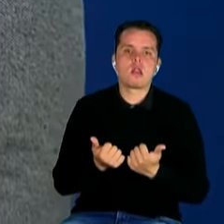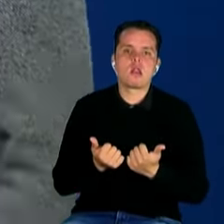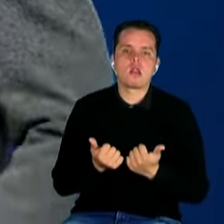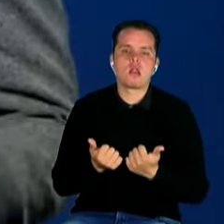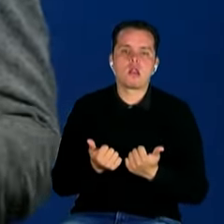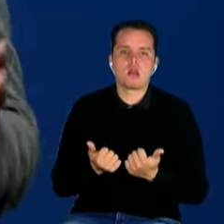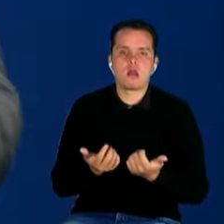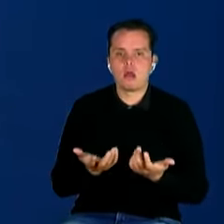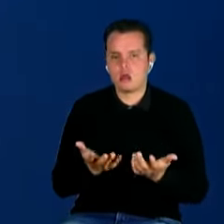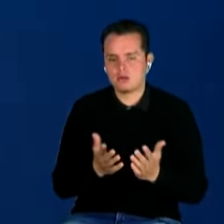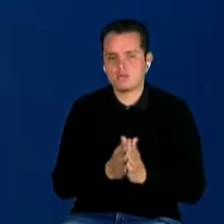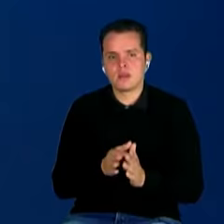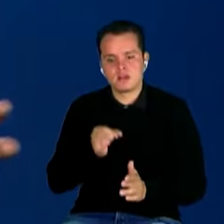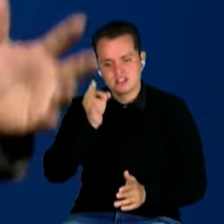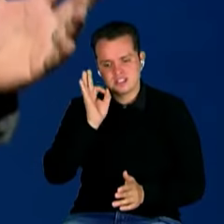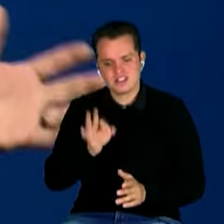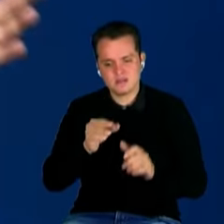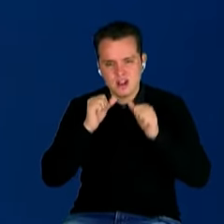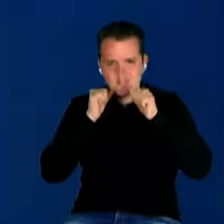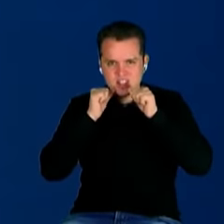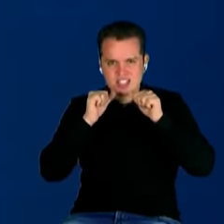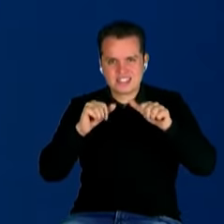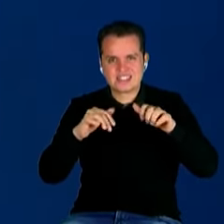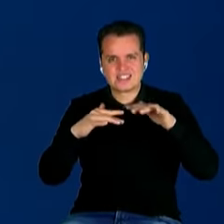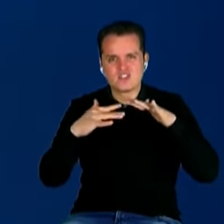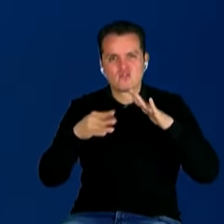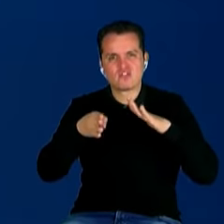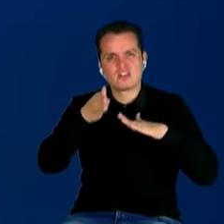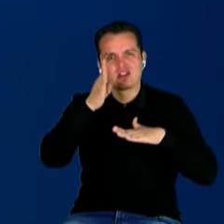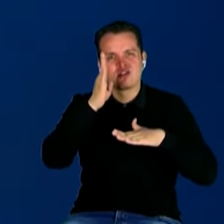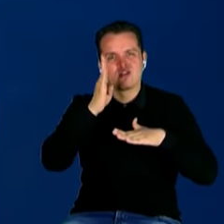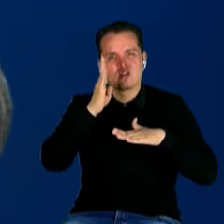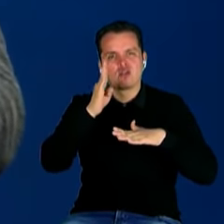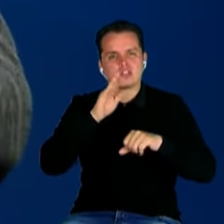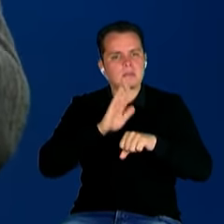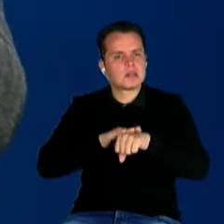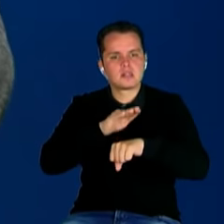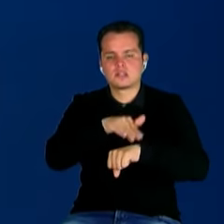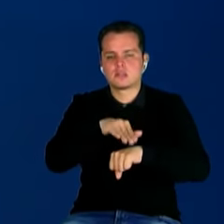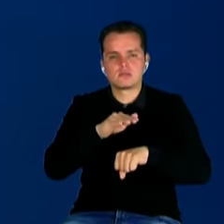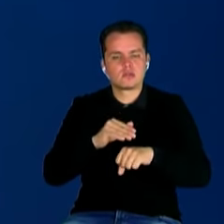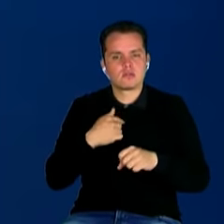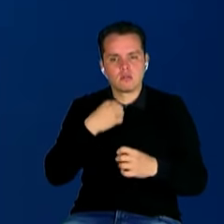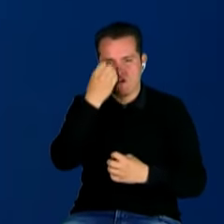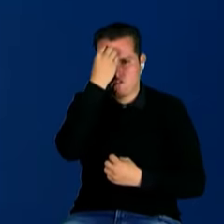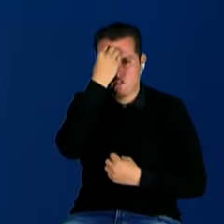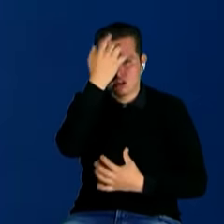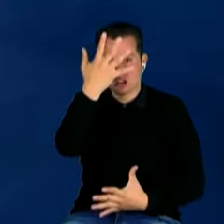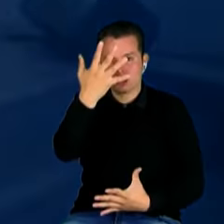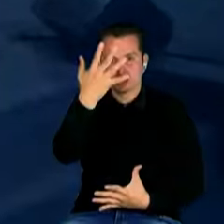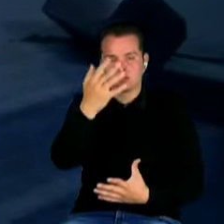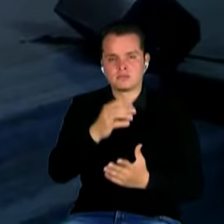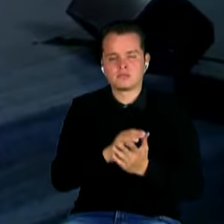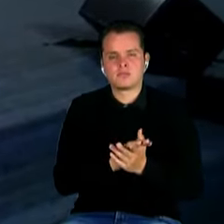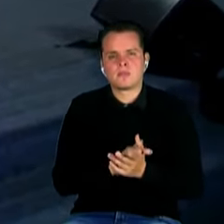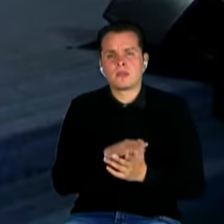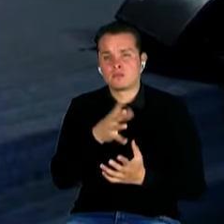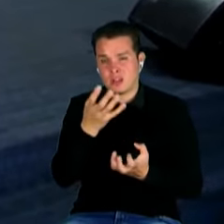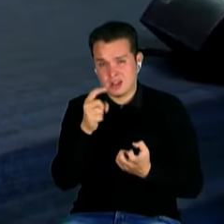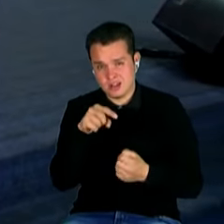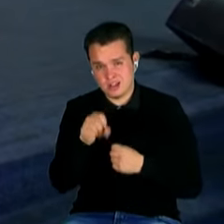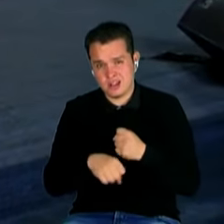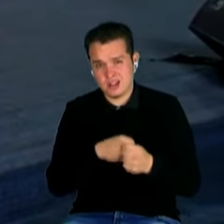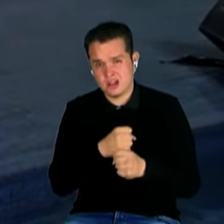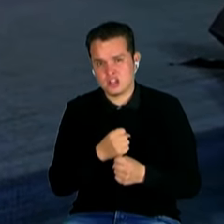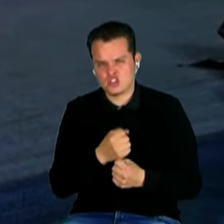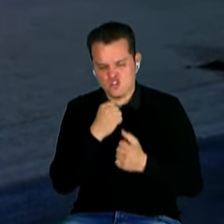Dios. Siempre la bendición es consecuencia de nuestra obediencia. ¿Usted quiere que este